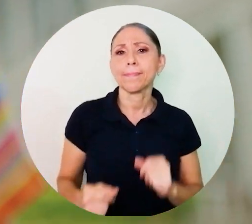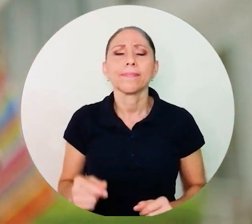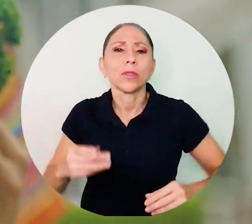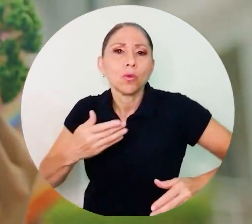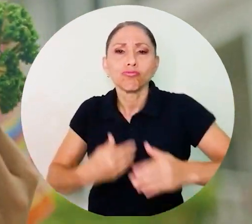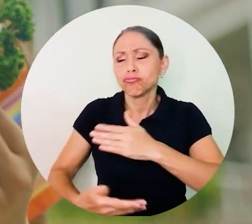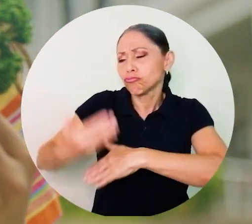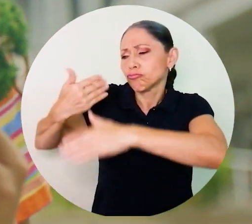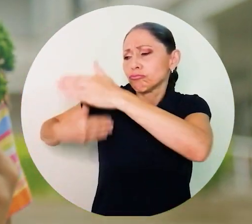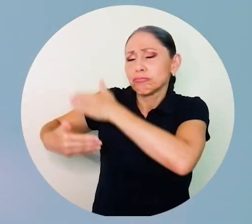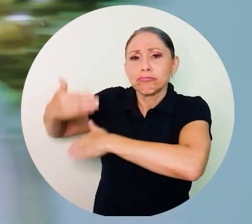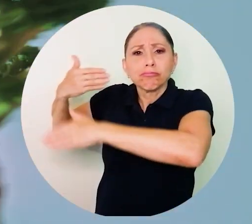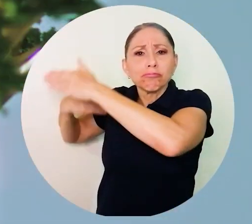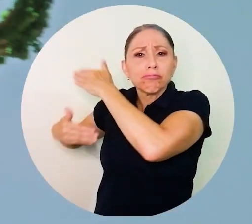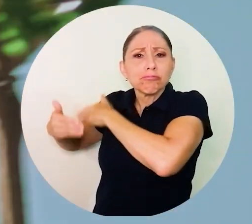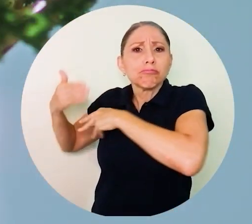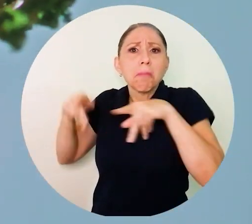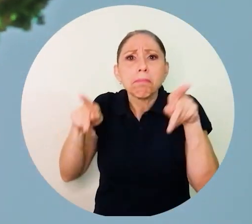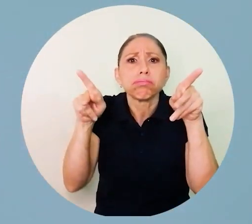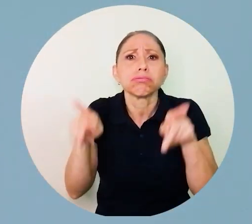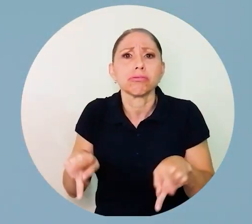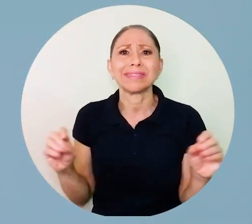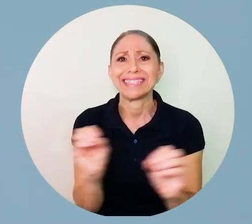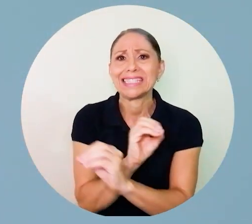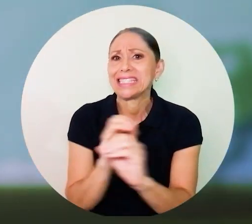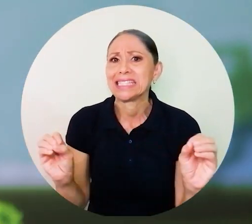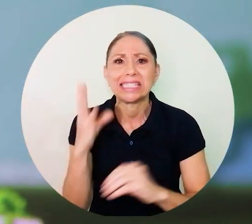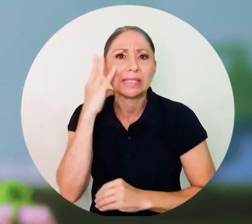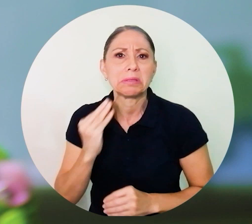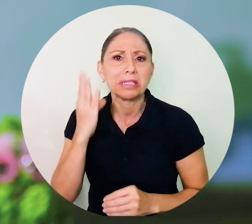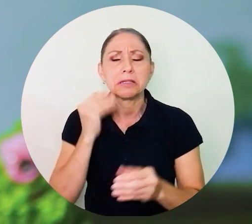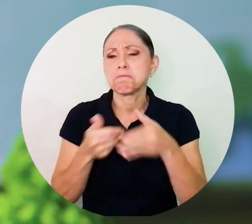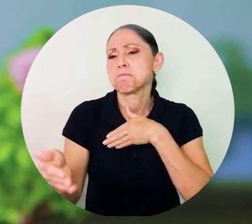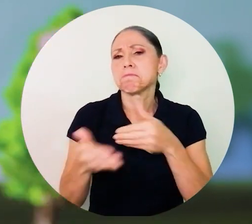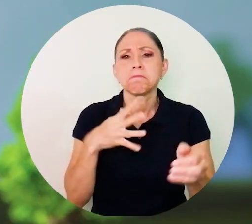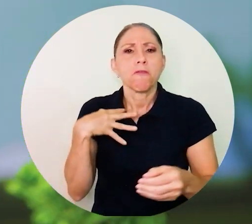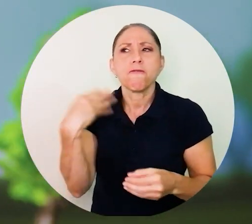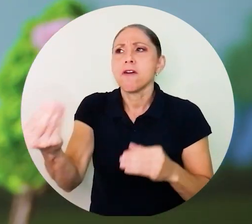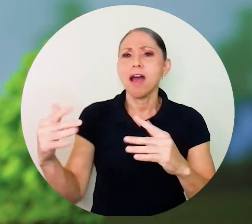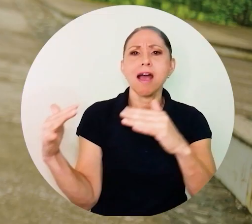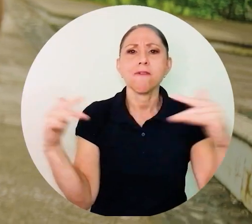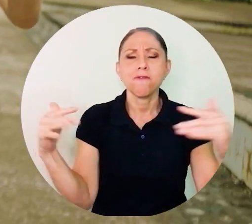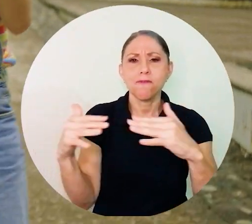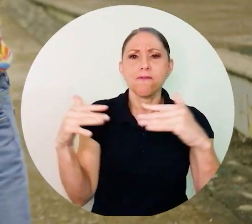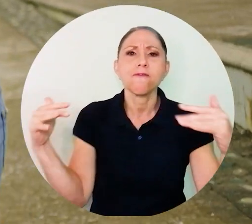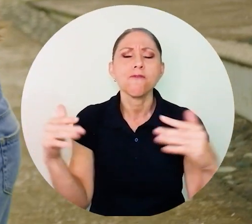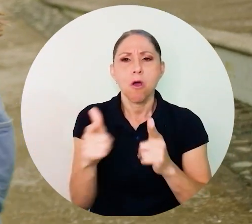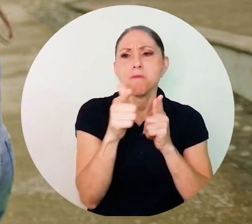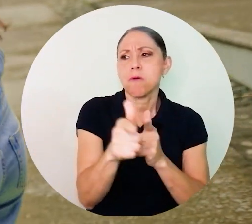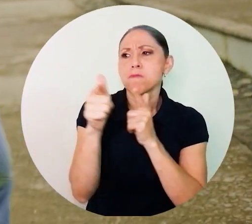Careciendo de experiencia, nos lanzamos a la guerra en defensa de la tierra